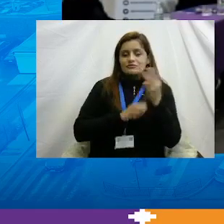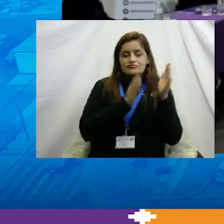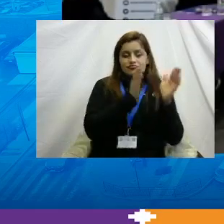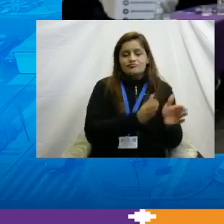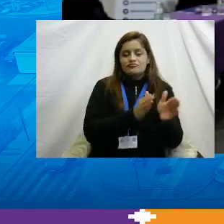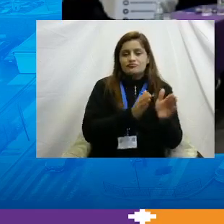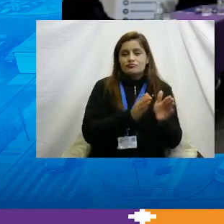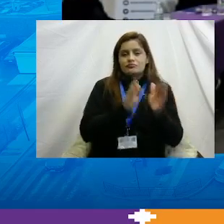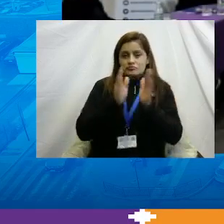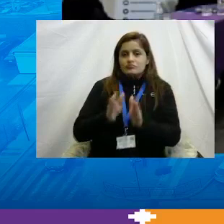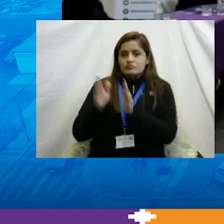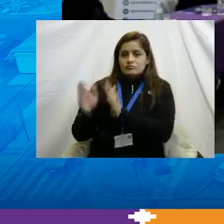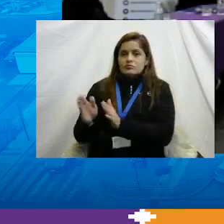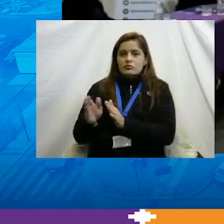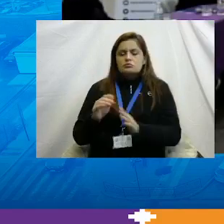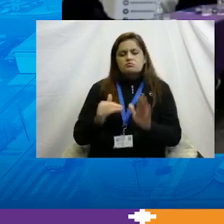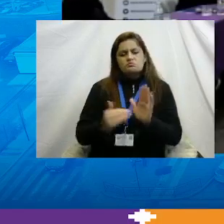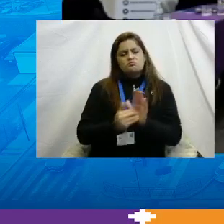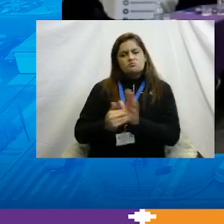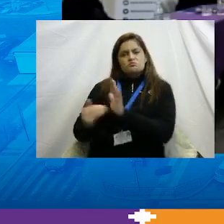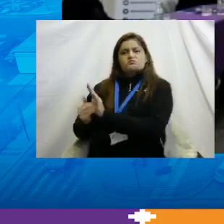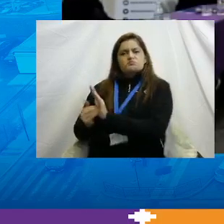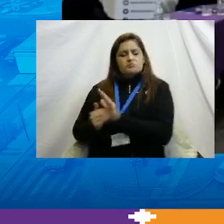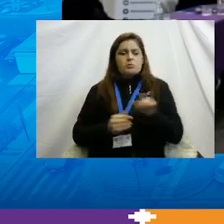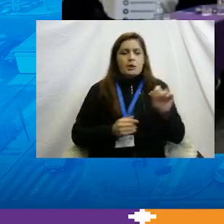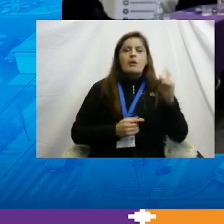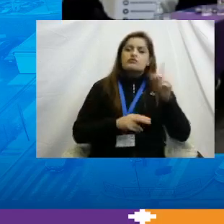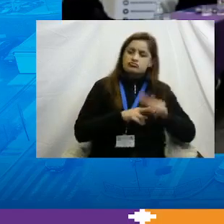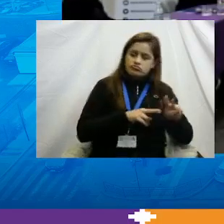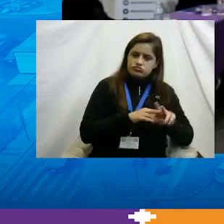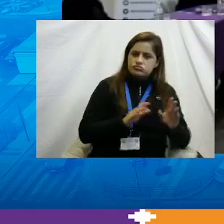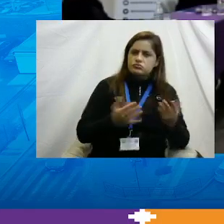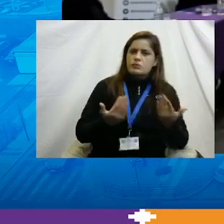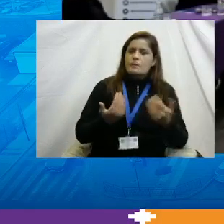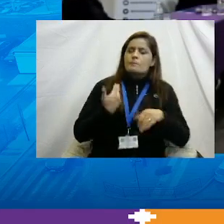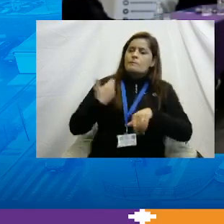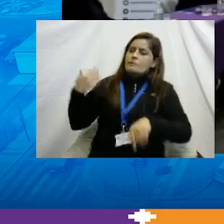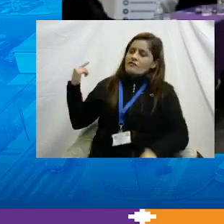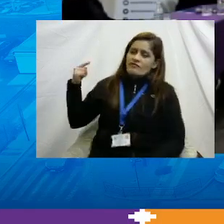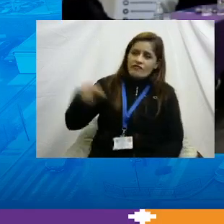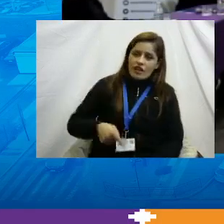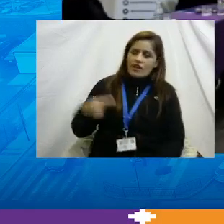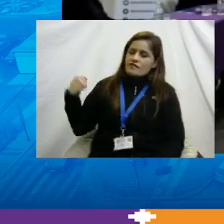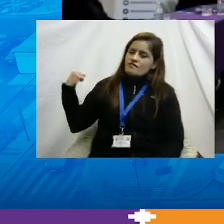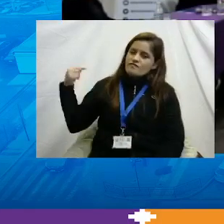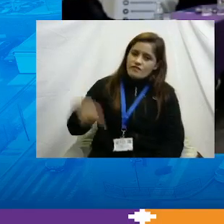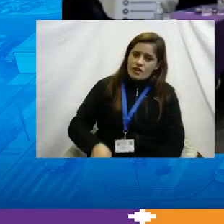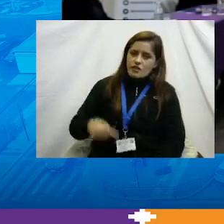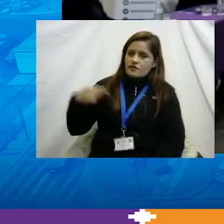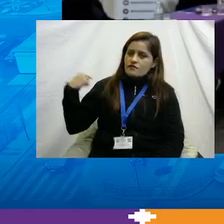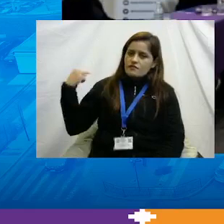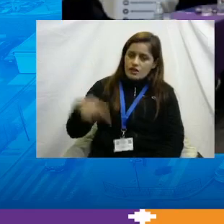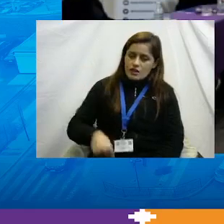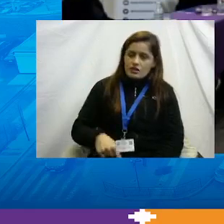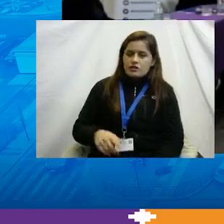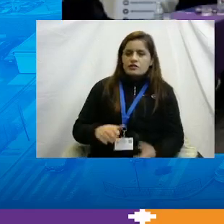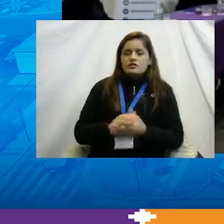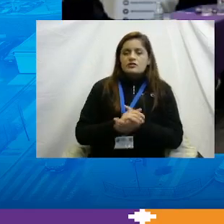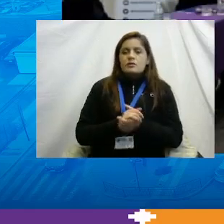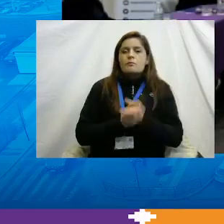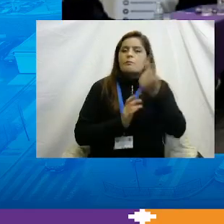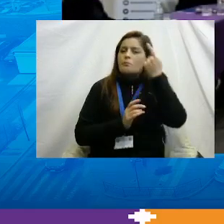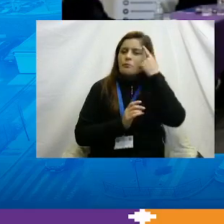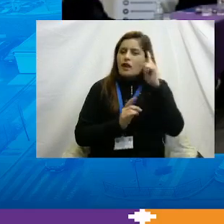ejecutó la primera. Y ellos están desde entonces viniendo a Consejo Municipal y mandando cartas, no hace mucho lo estuvimos por acá,